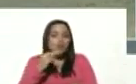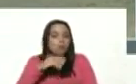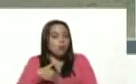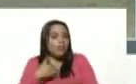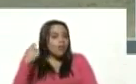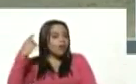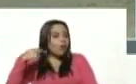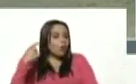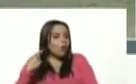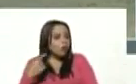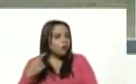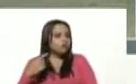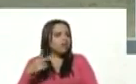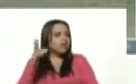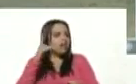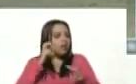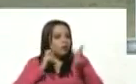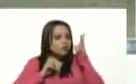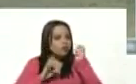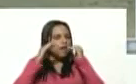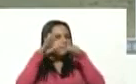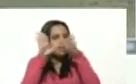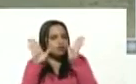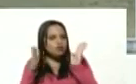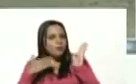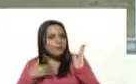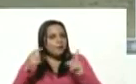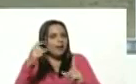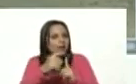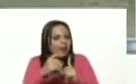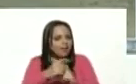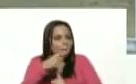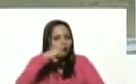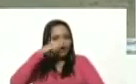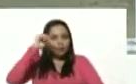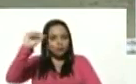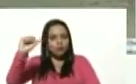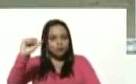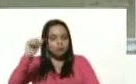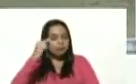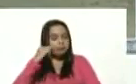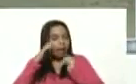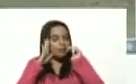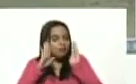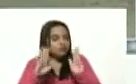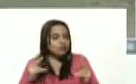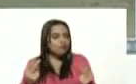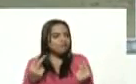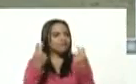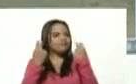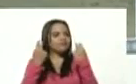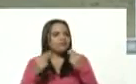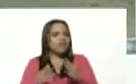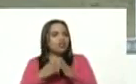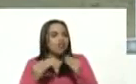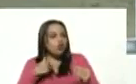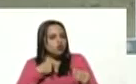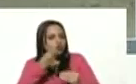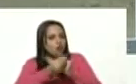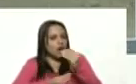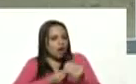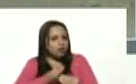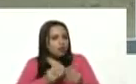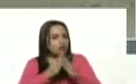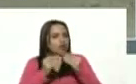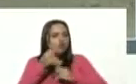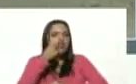mi palabra. Escuchen a Nicolás Maduro. Escúchenme. Todo lo que hago, todo lo que